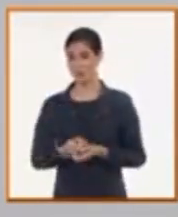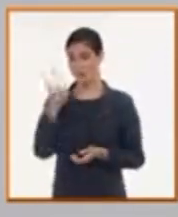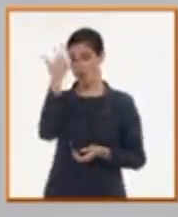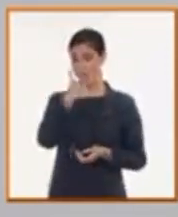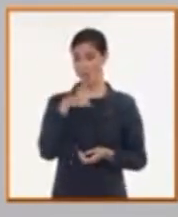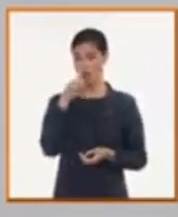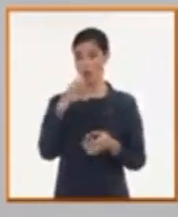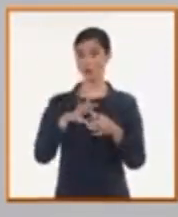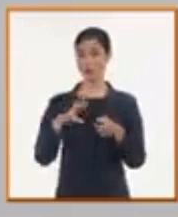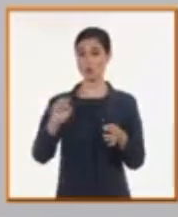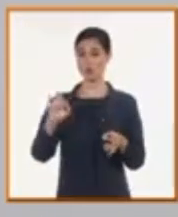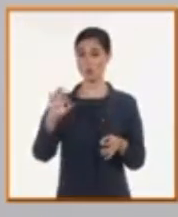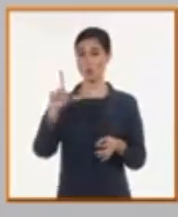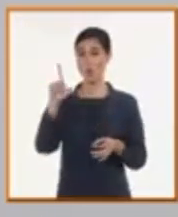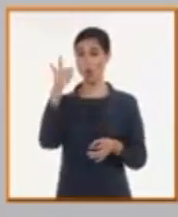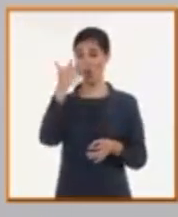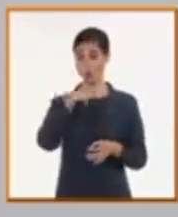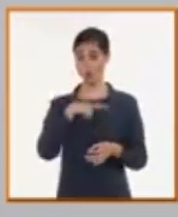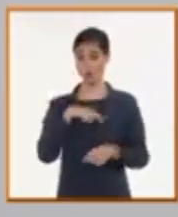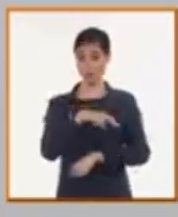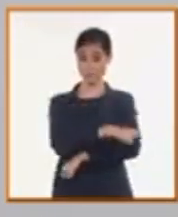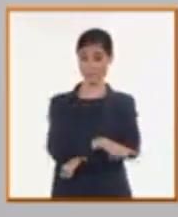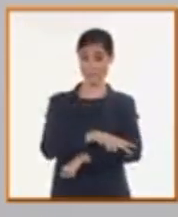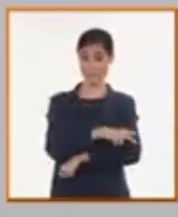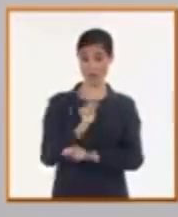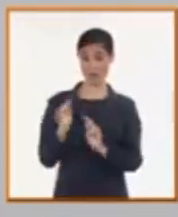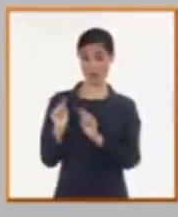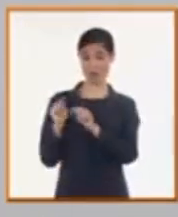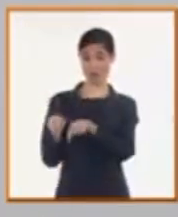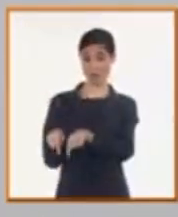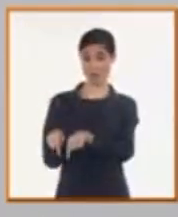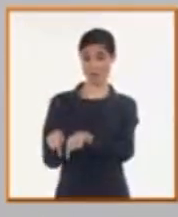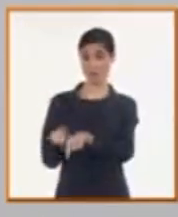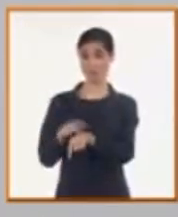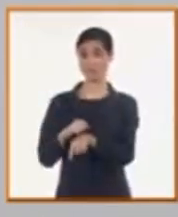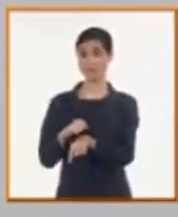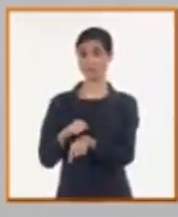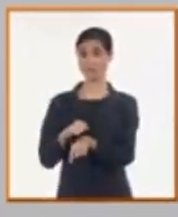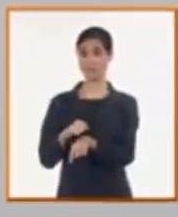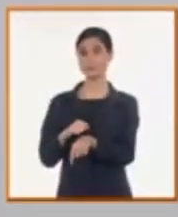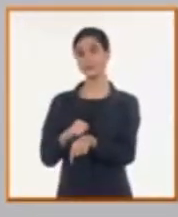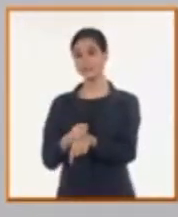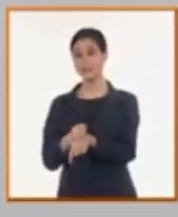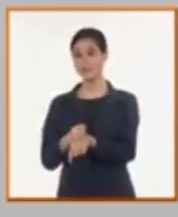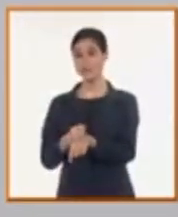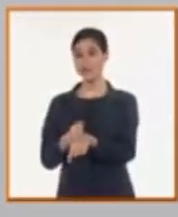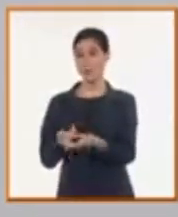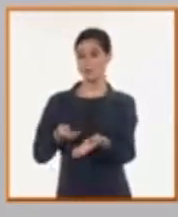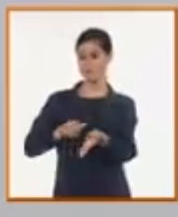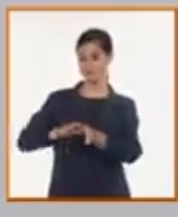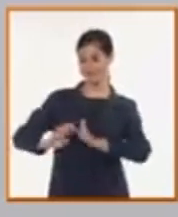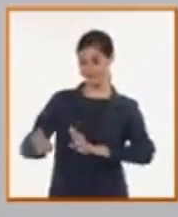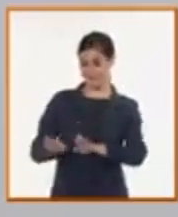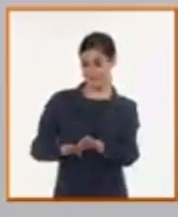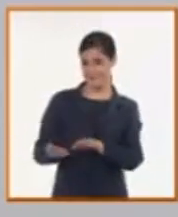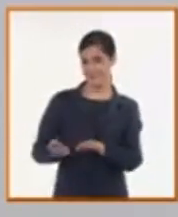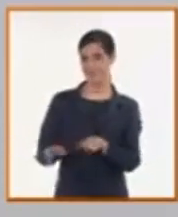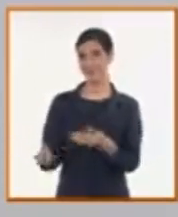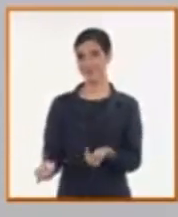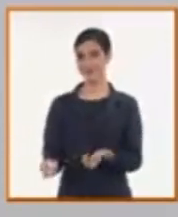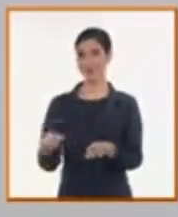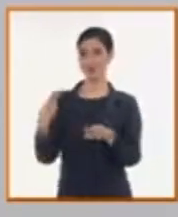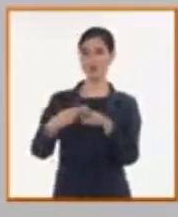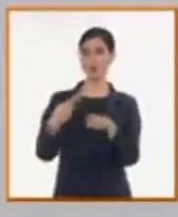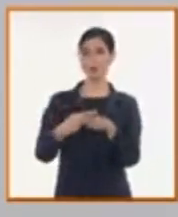FAPLA, concretamente. Esta es una operación de la FAPLA. De la FAPLA, asesorada por los soviéticos de entonces.